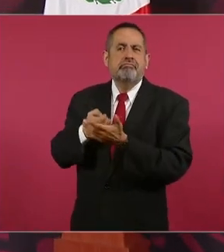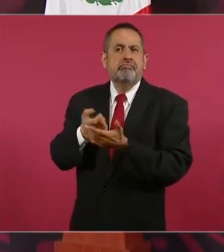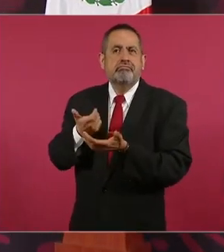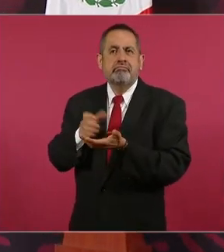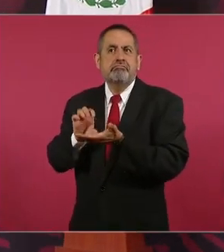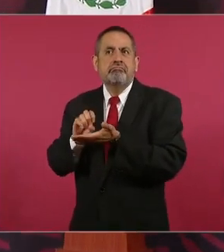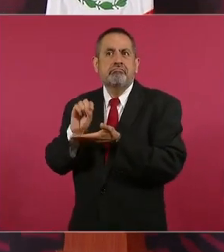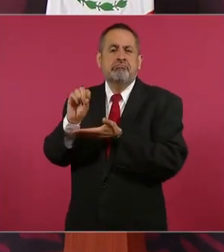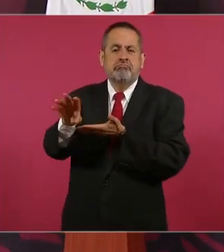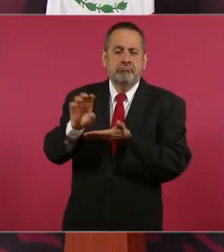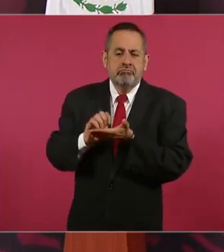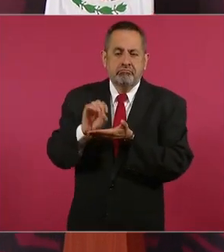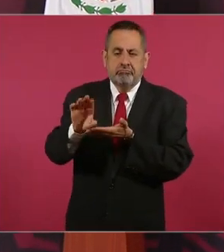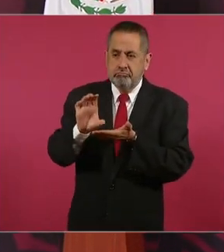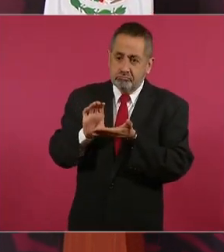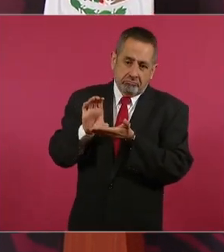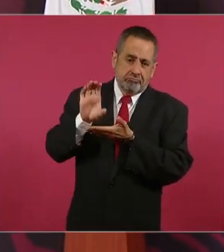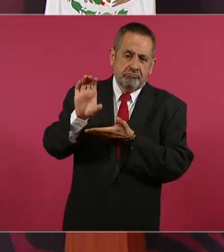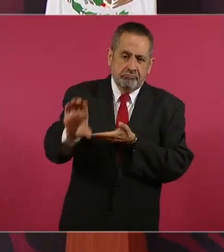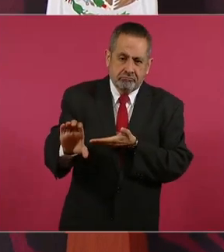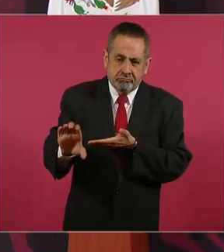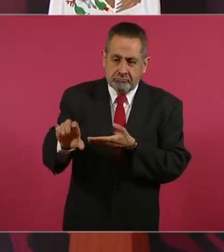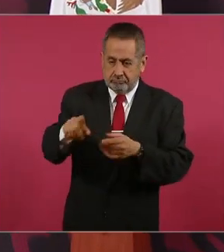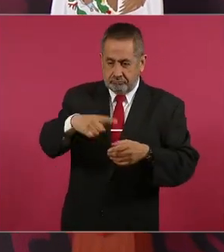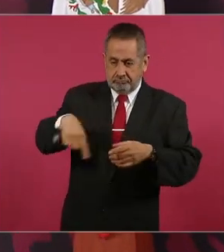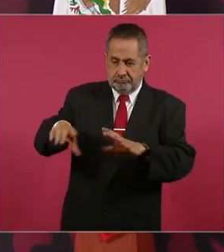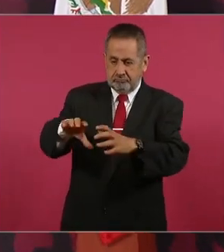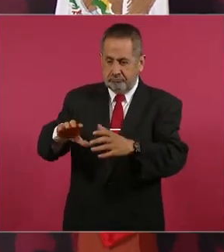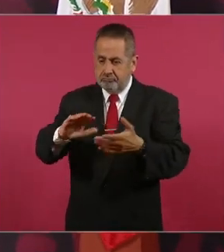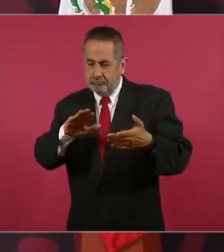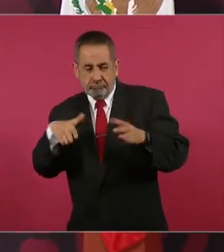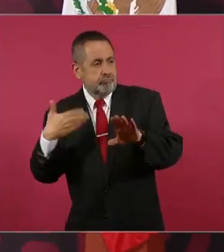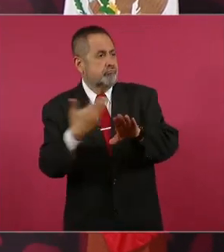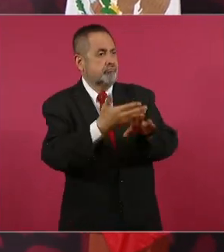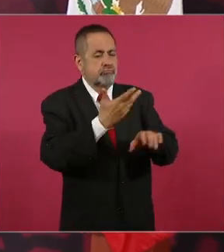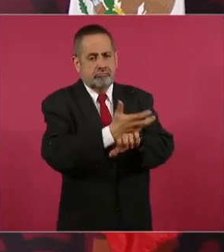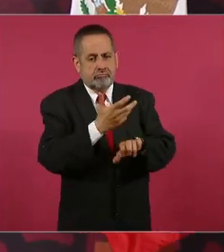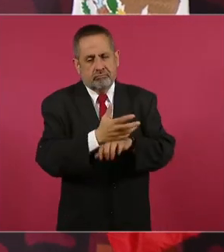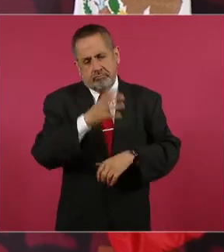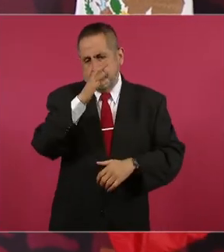para opositores del gobierno de Estados Unidos.